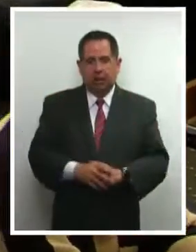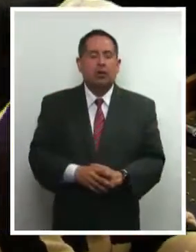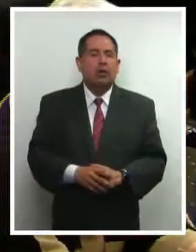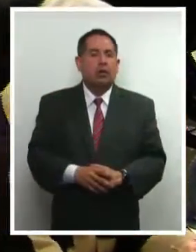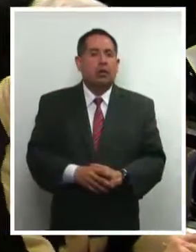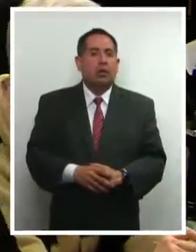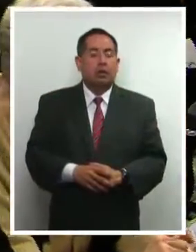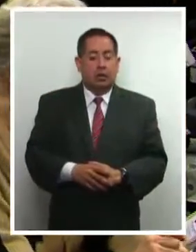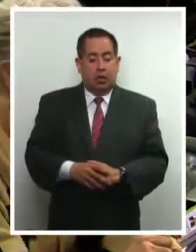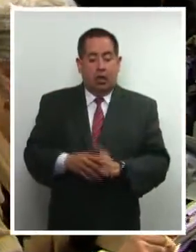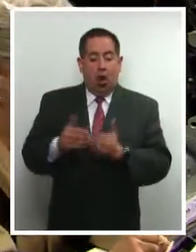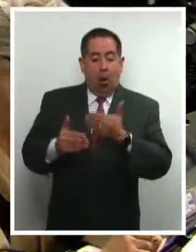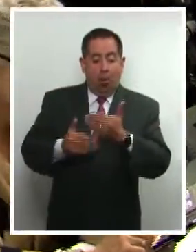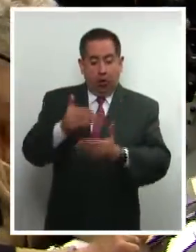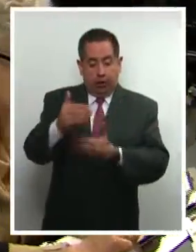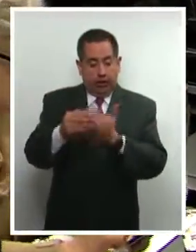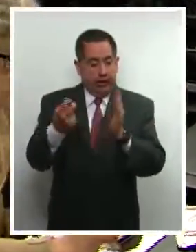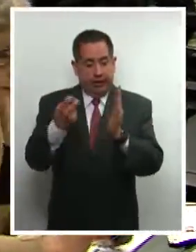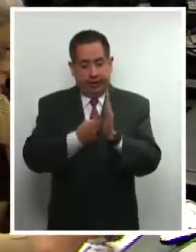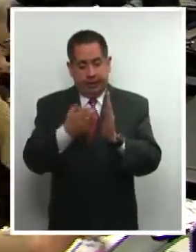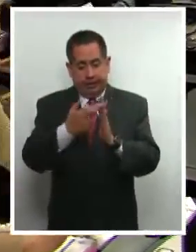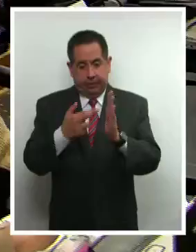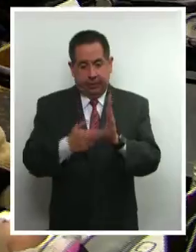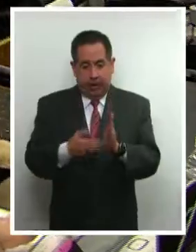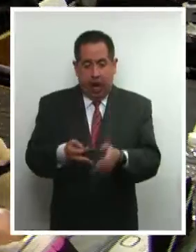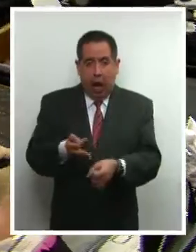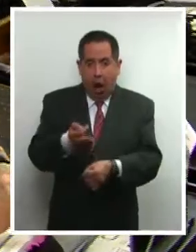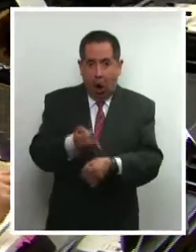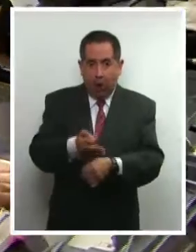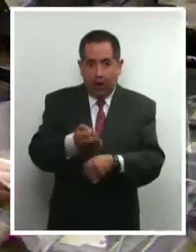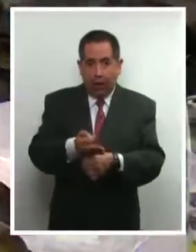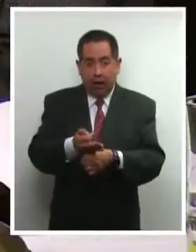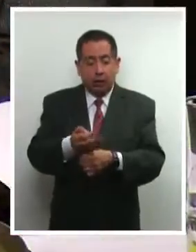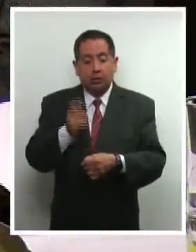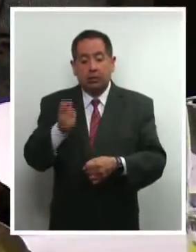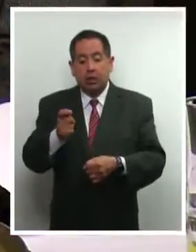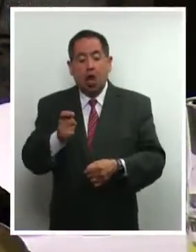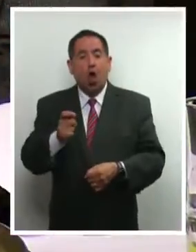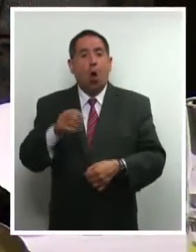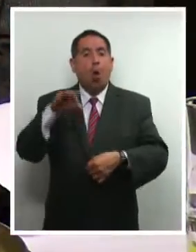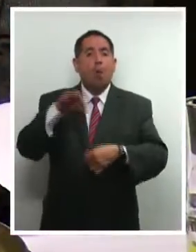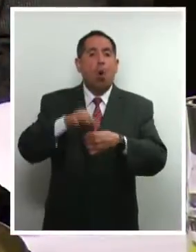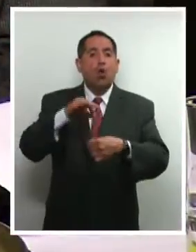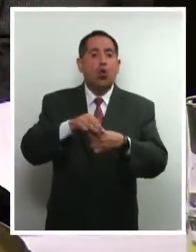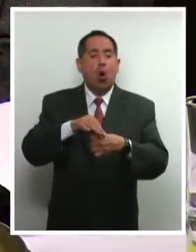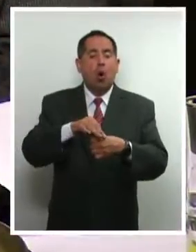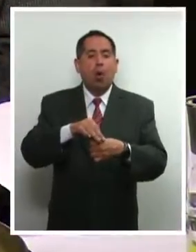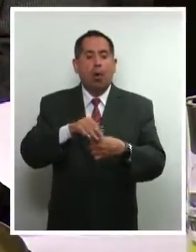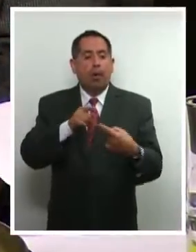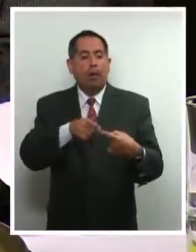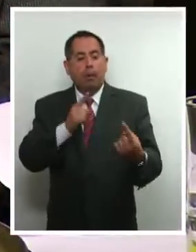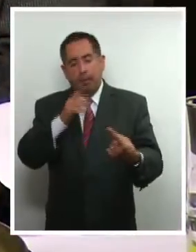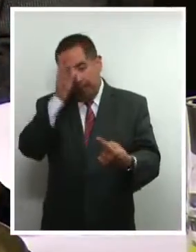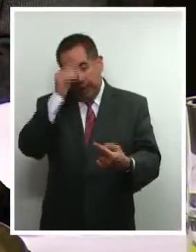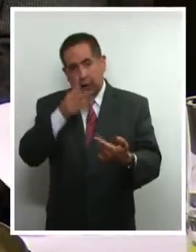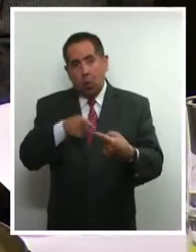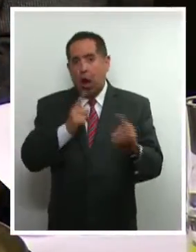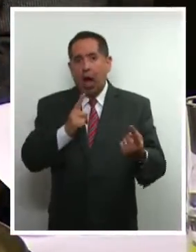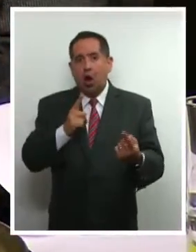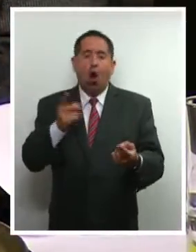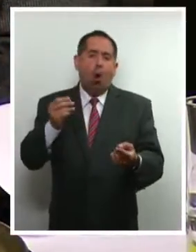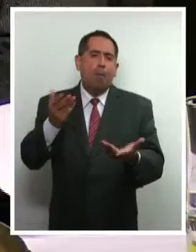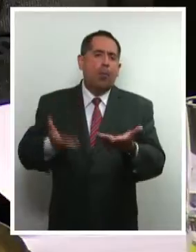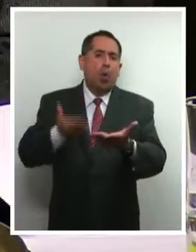a nuestros procedimientos, sería el momento de presentar los votos particulares o las propuestas que los